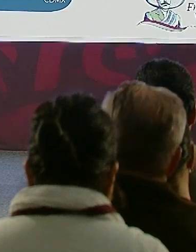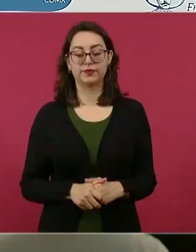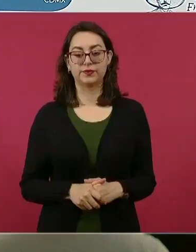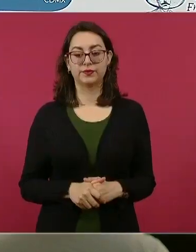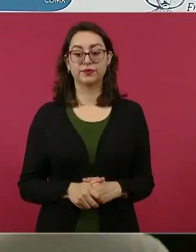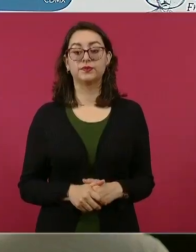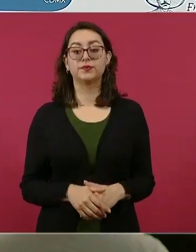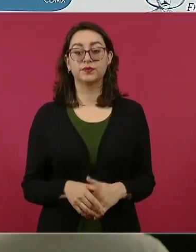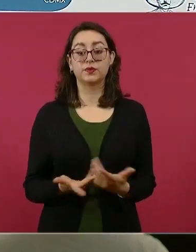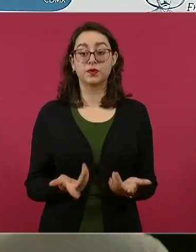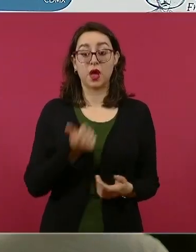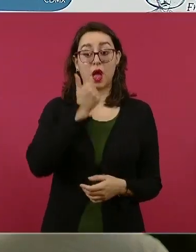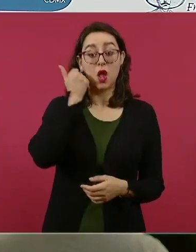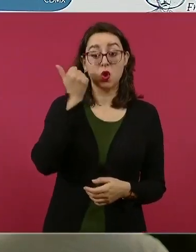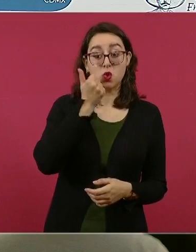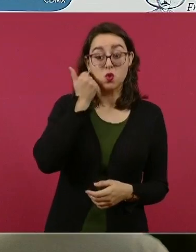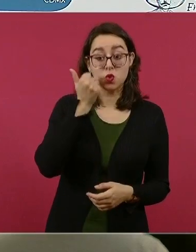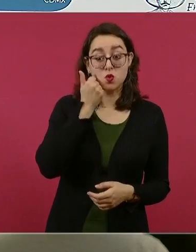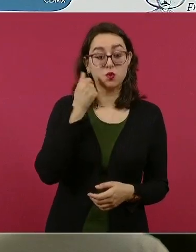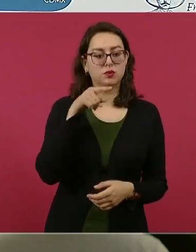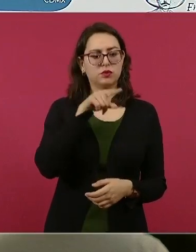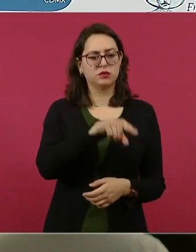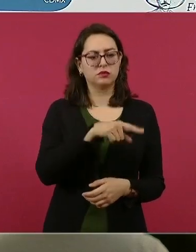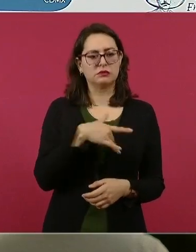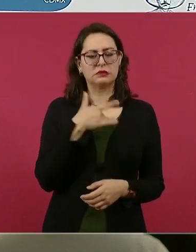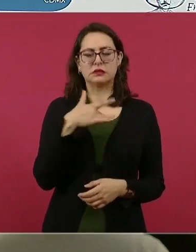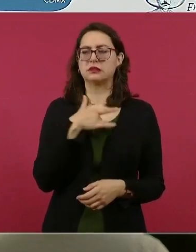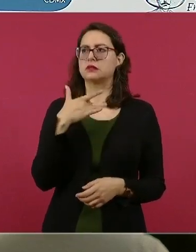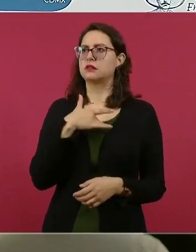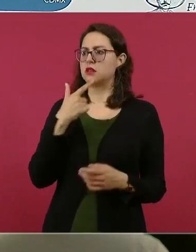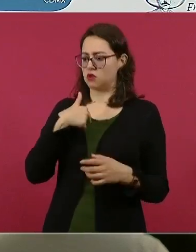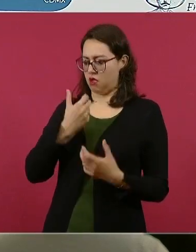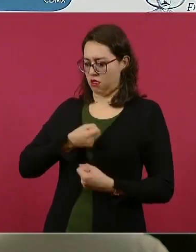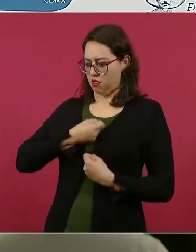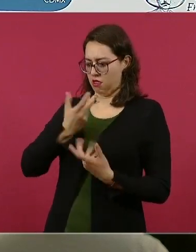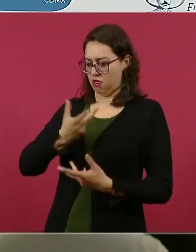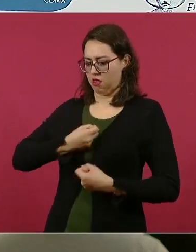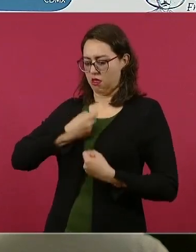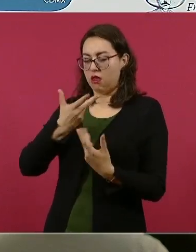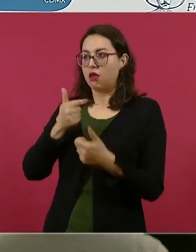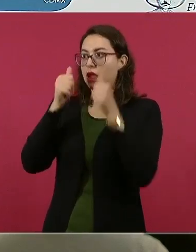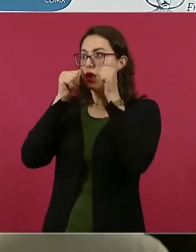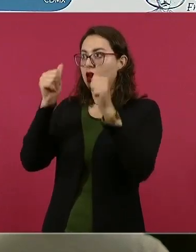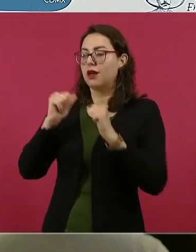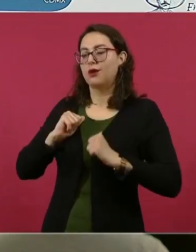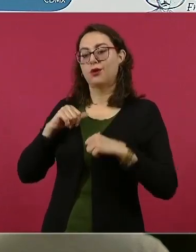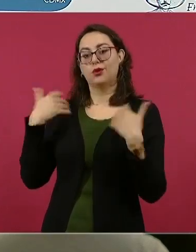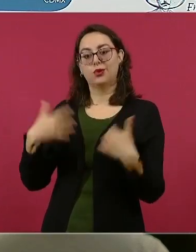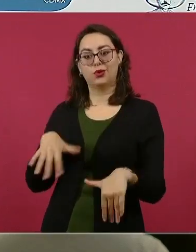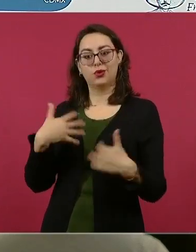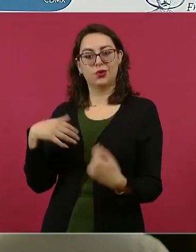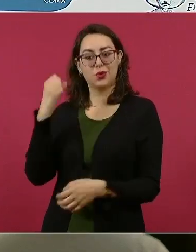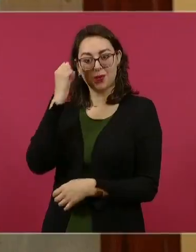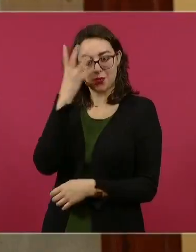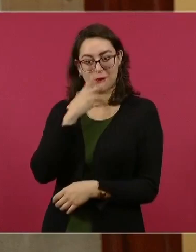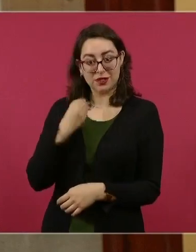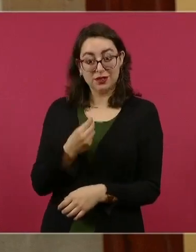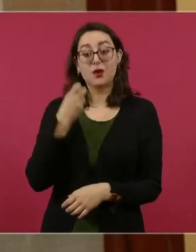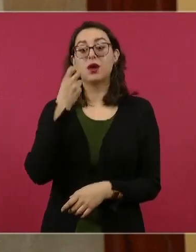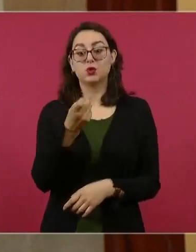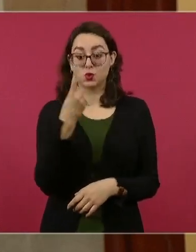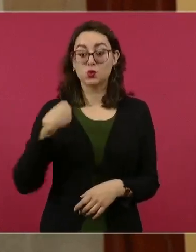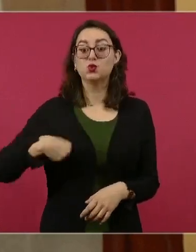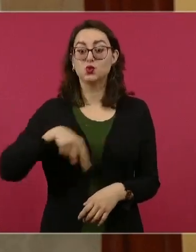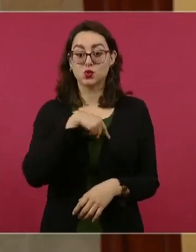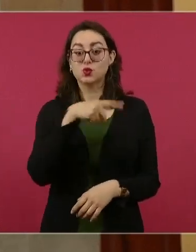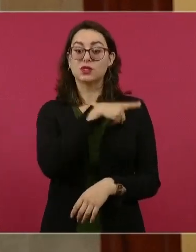escuchen. Escuchemos a los jóvenes, escuchemos a los adolescentes, escuchemos a los niños, a las niñas y estemos con